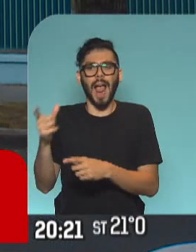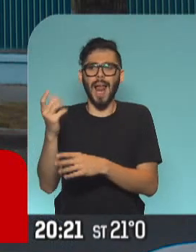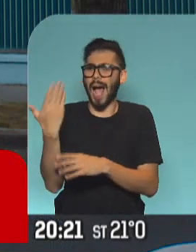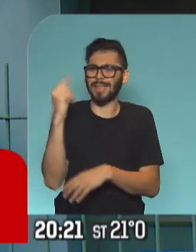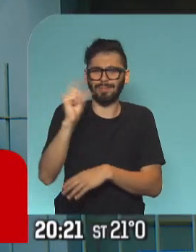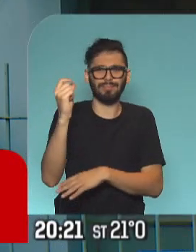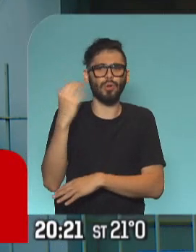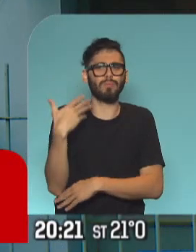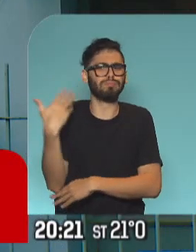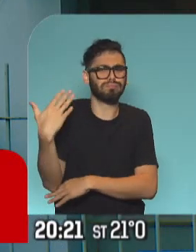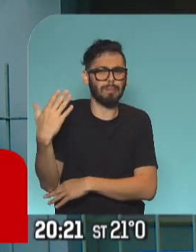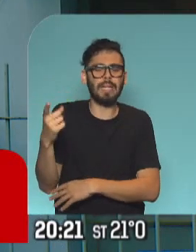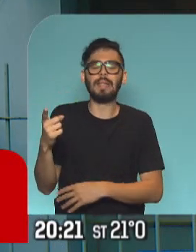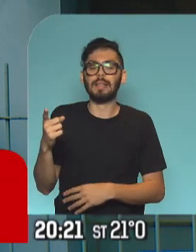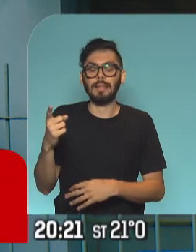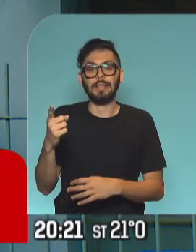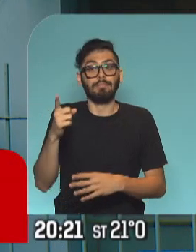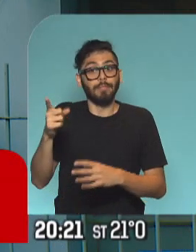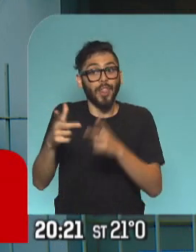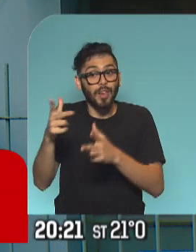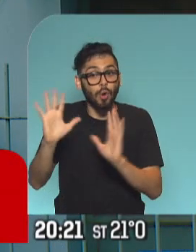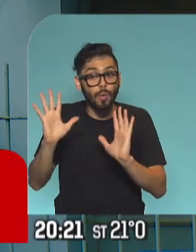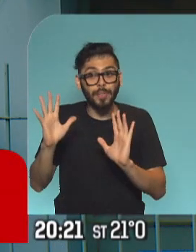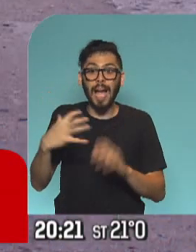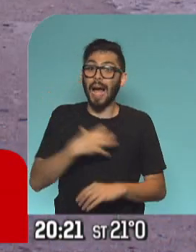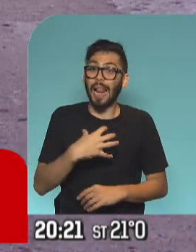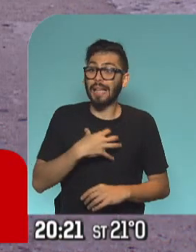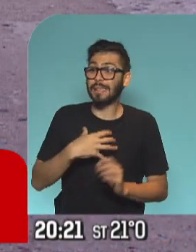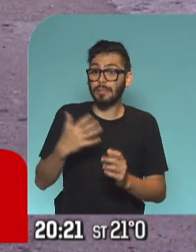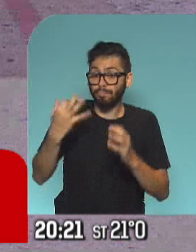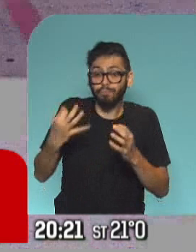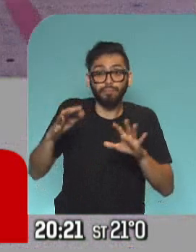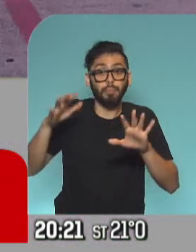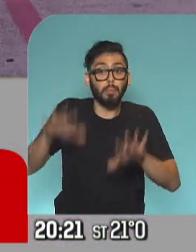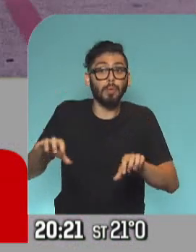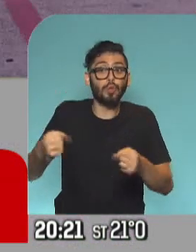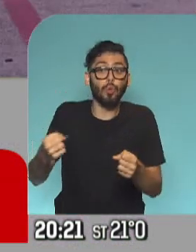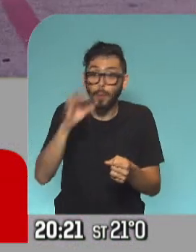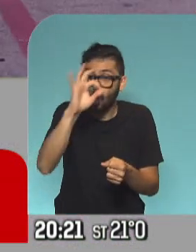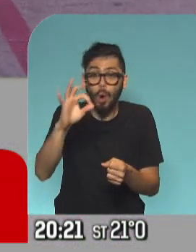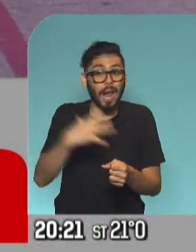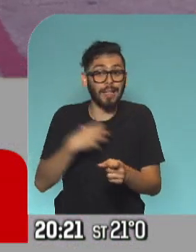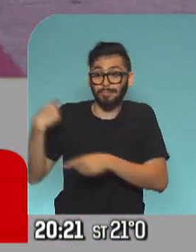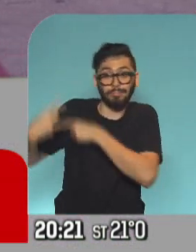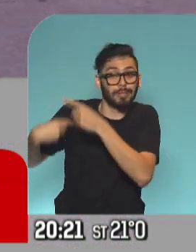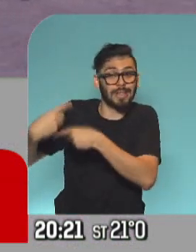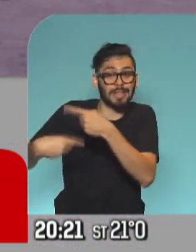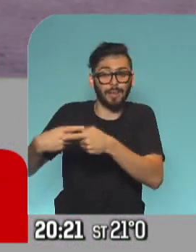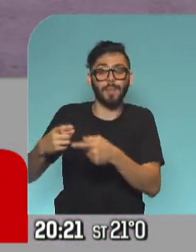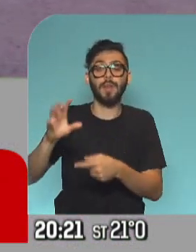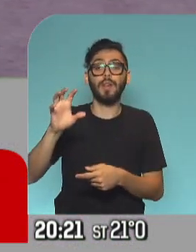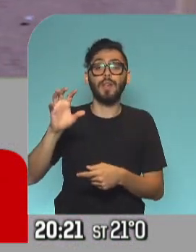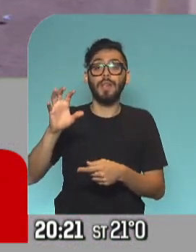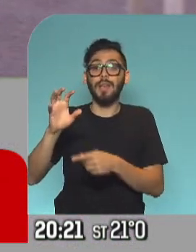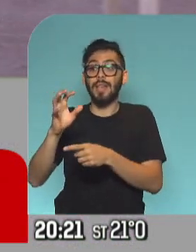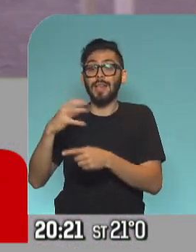un rato y que lo que él marcaba es que nunca se suspendieron las clases y que en la provincia de Buenos Aires hay 26 municipios de